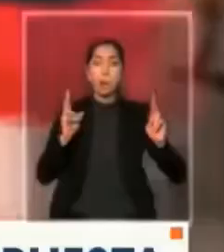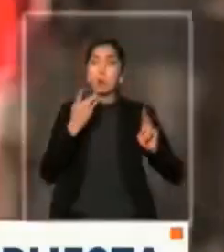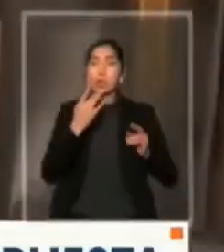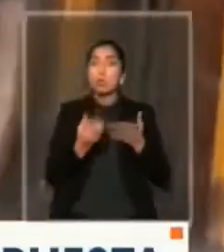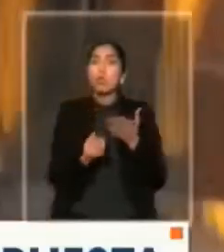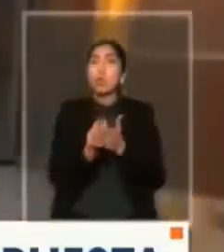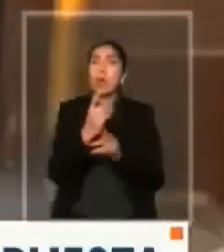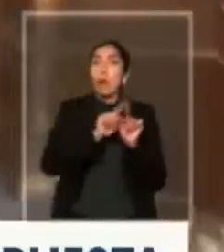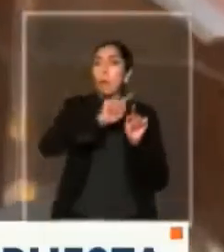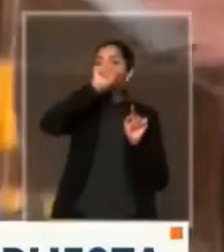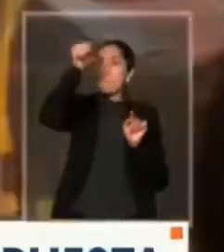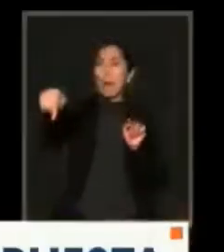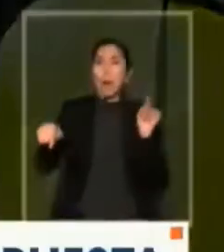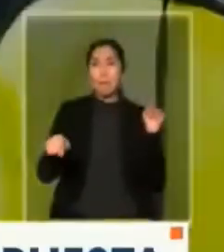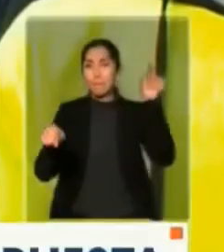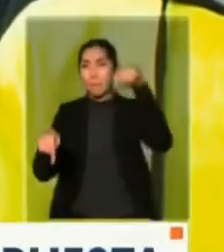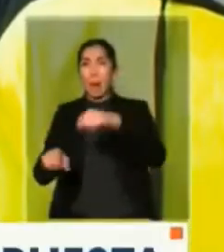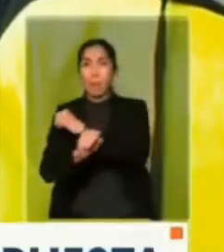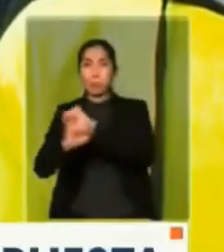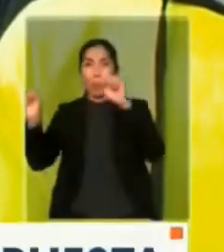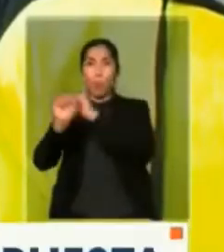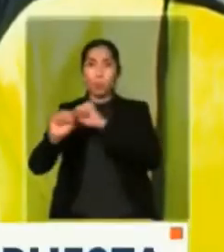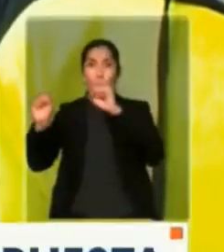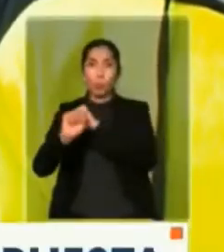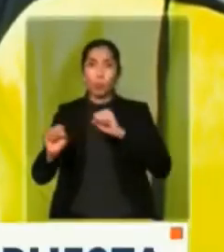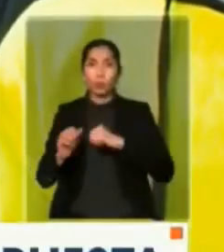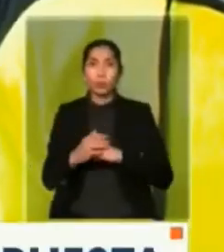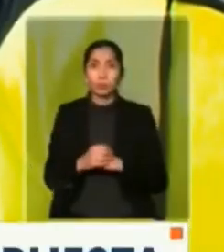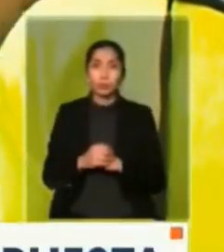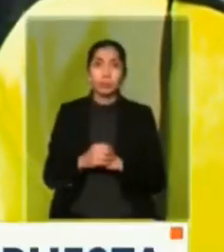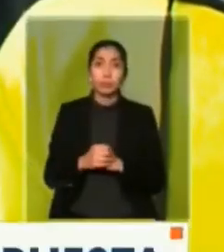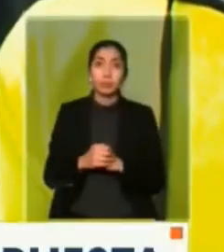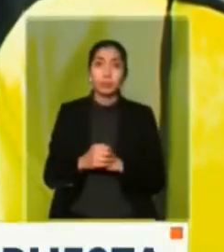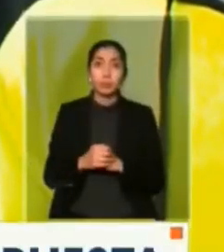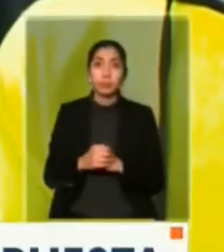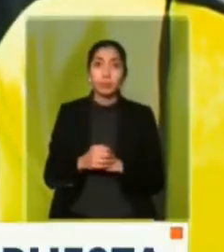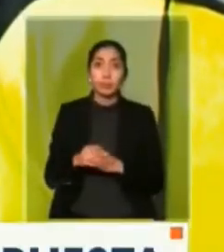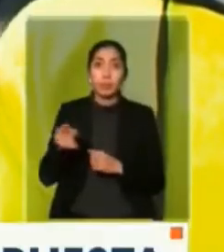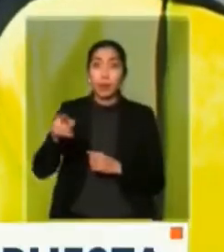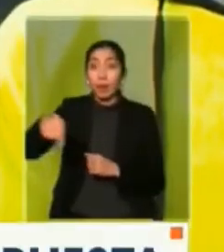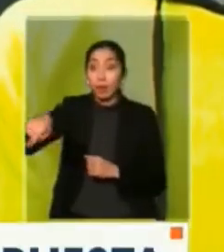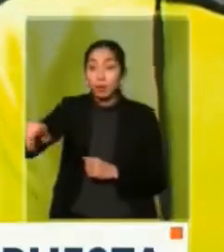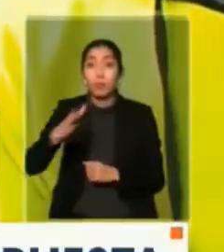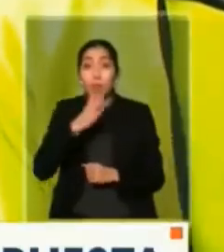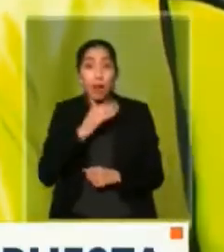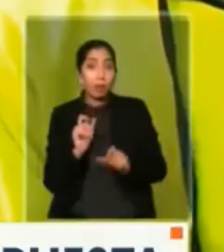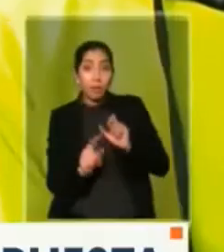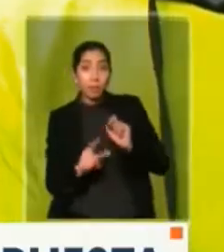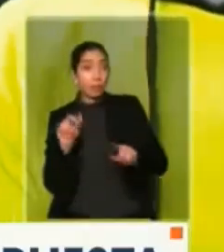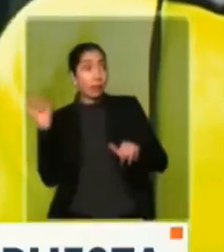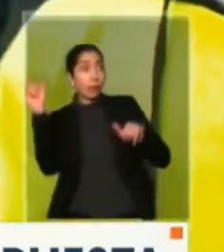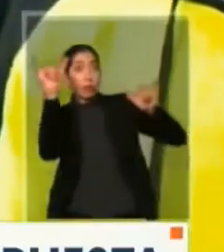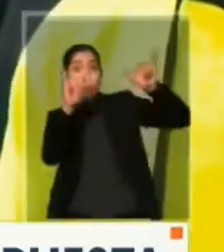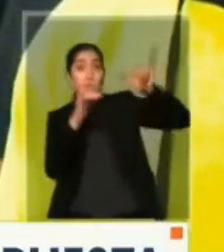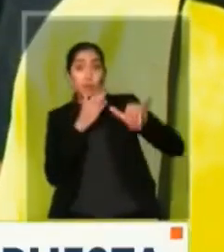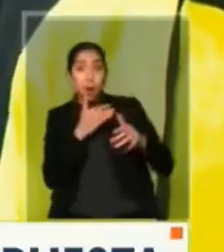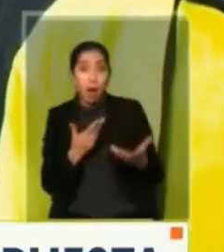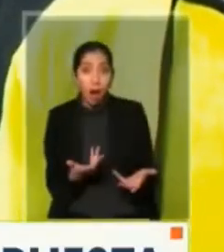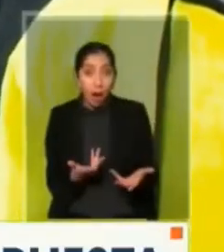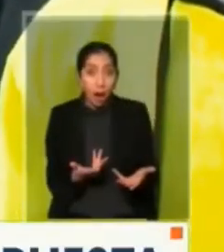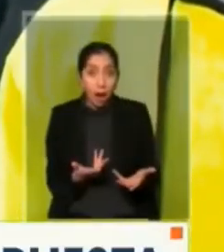esos escenarios bélicos. Hace unos días, una encuesta realizada en Estados Unidos encontró que